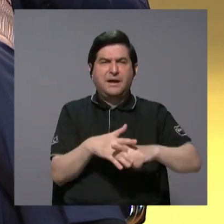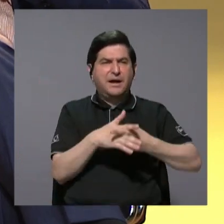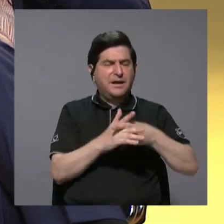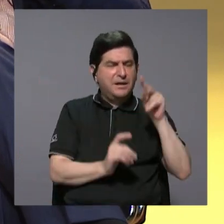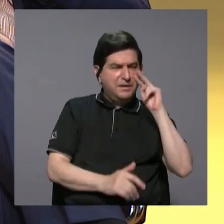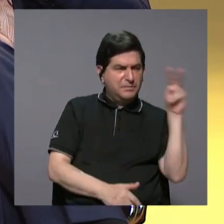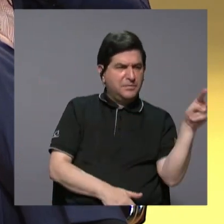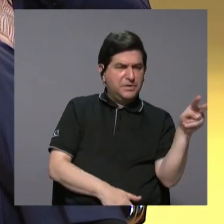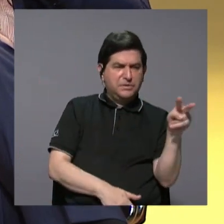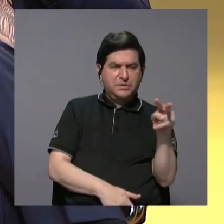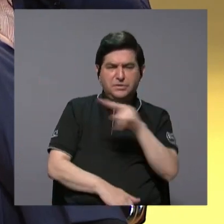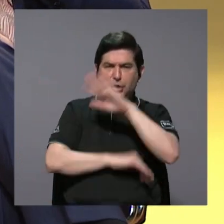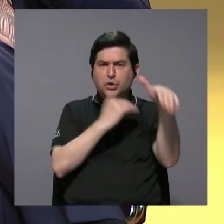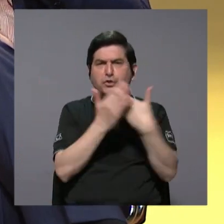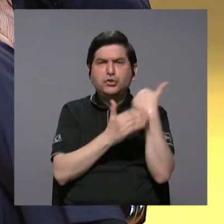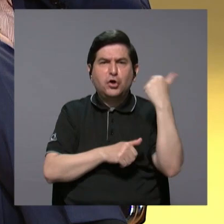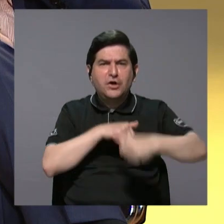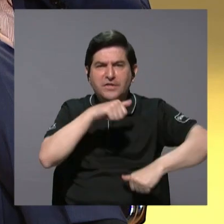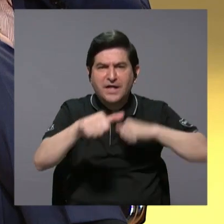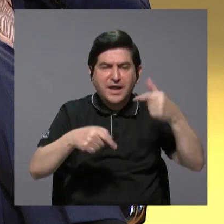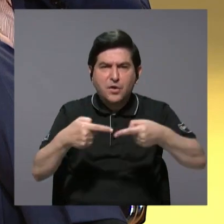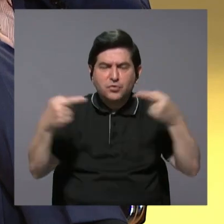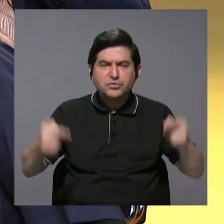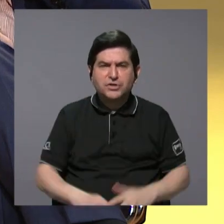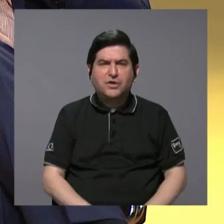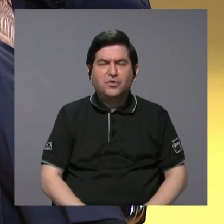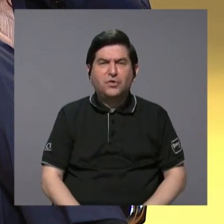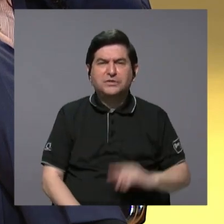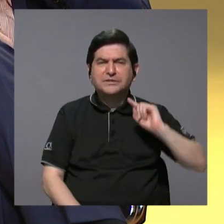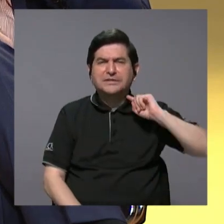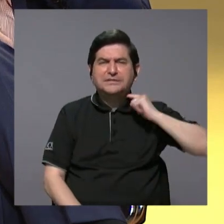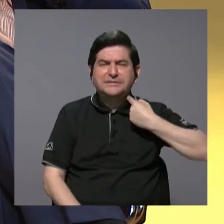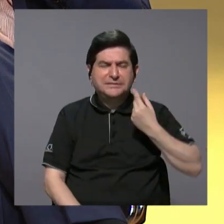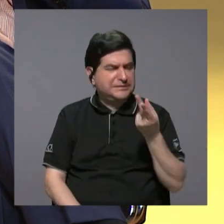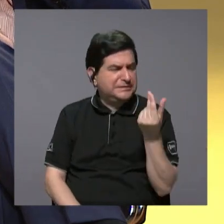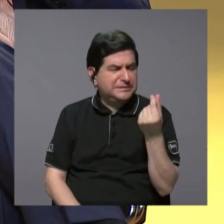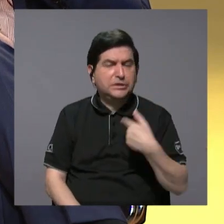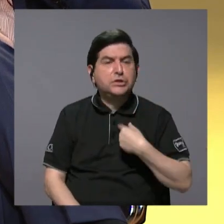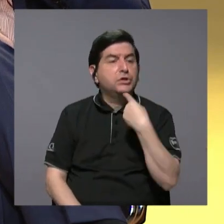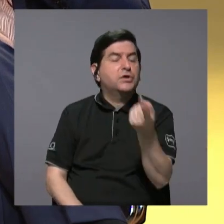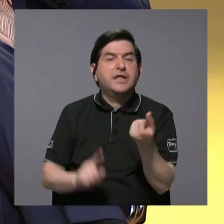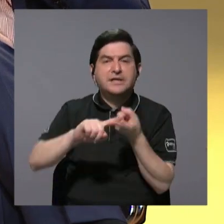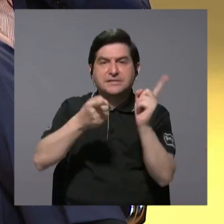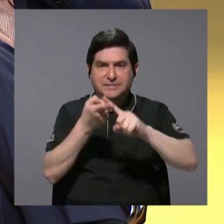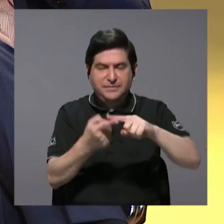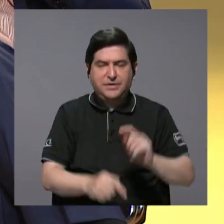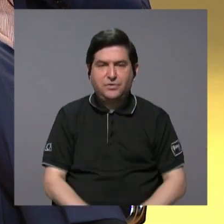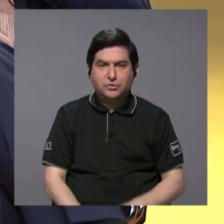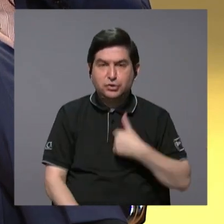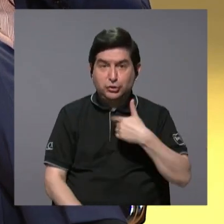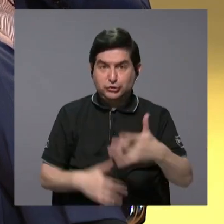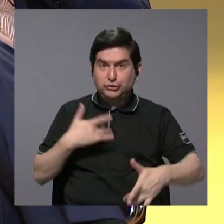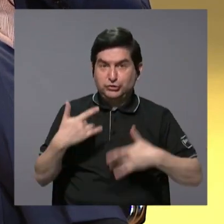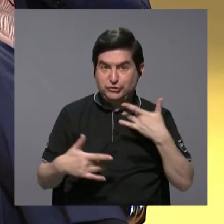ver toda esta lucha contra la inflación. Yo les decía a algunos amigos, vean, es que yo siento,